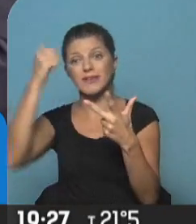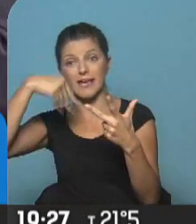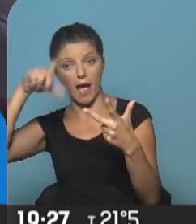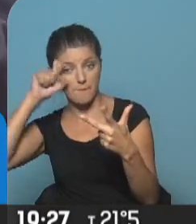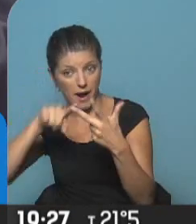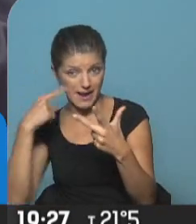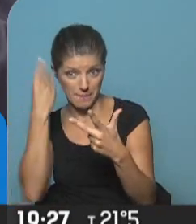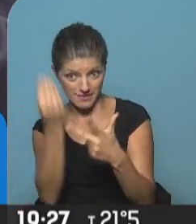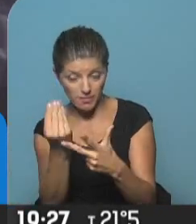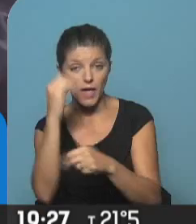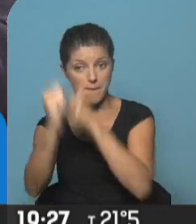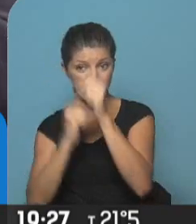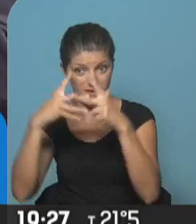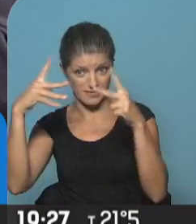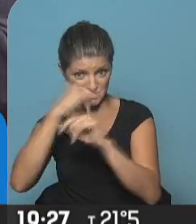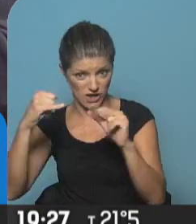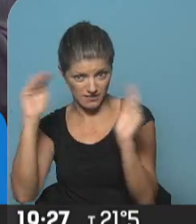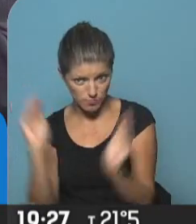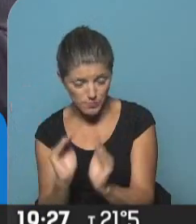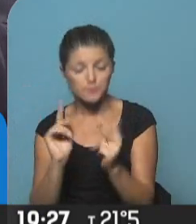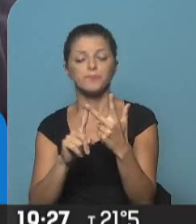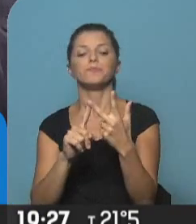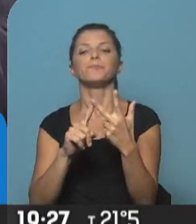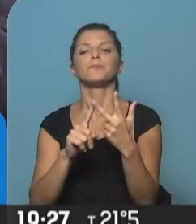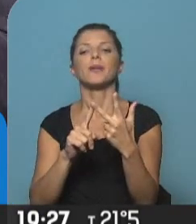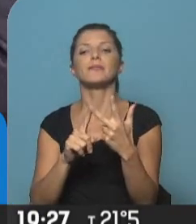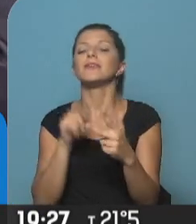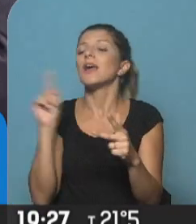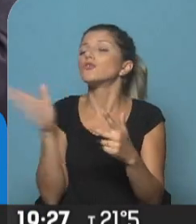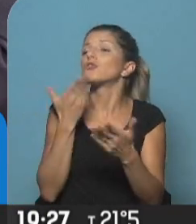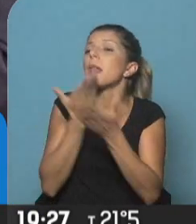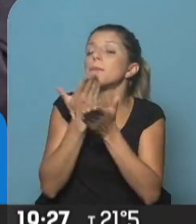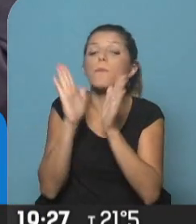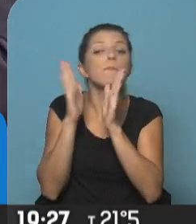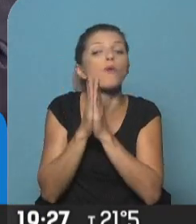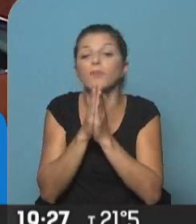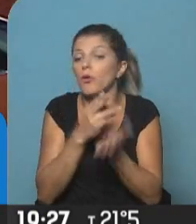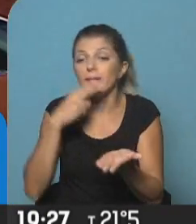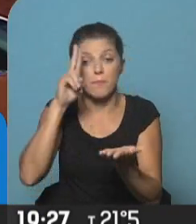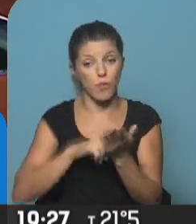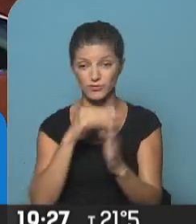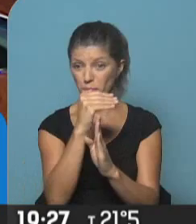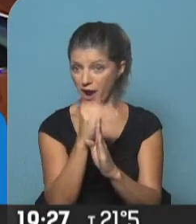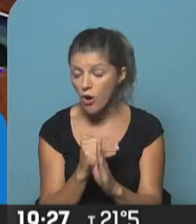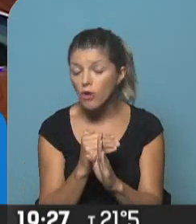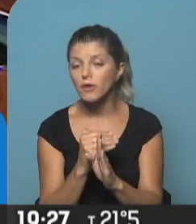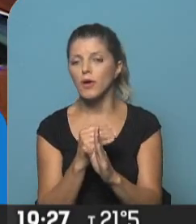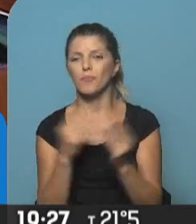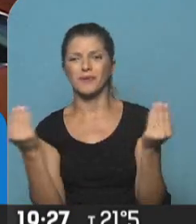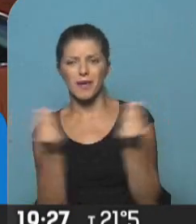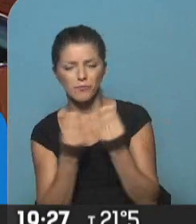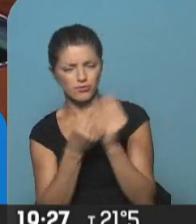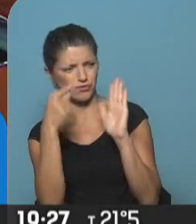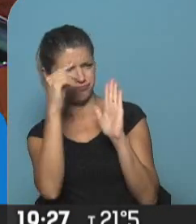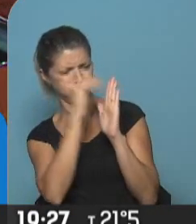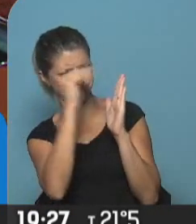y medianas empresas de todo el país y que sale a pedirle a los gobernadores, por favor, bajen los impuestos, porque dice, hay muchos insólitos y llegan en